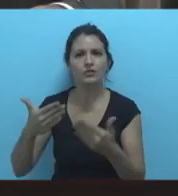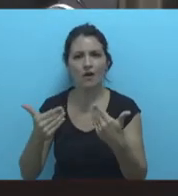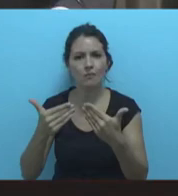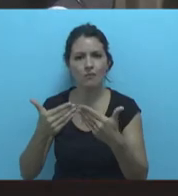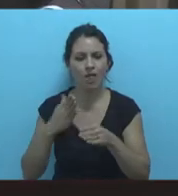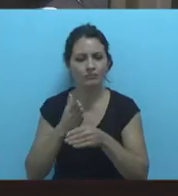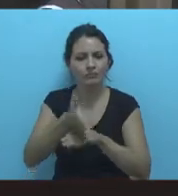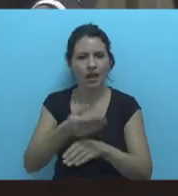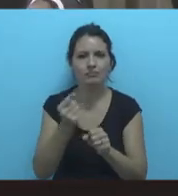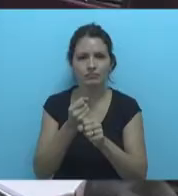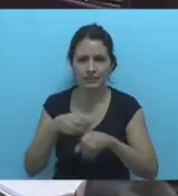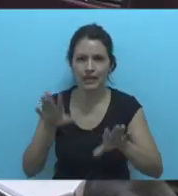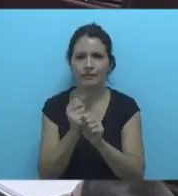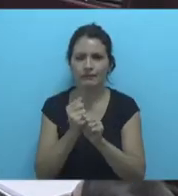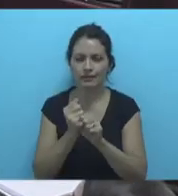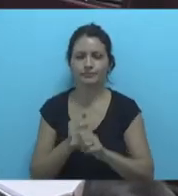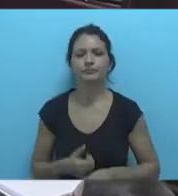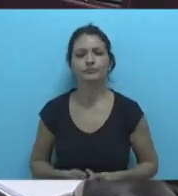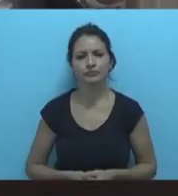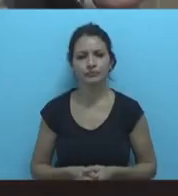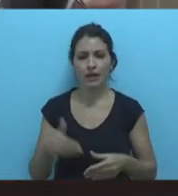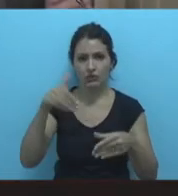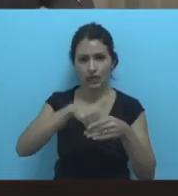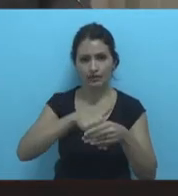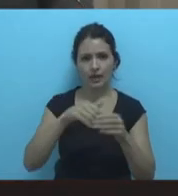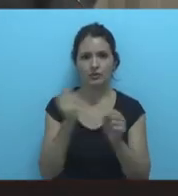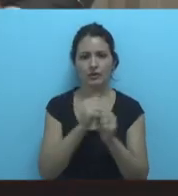consideración el proyecto. Aprobado.